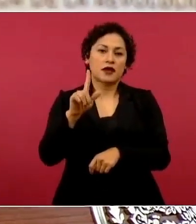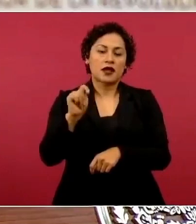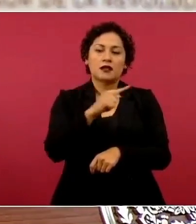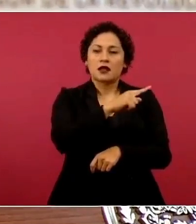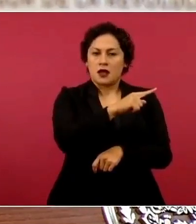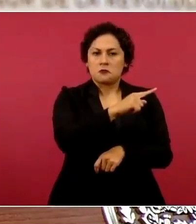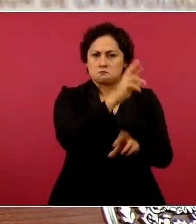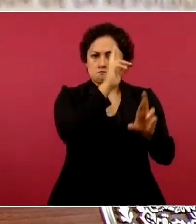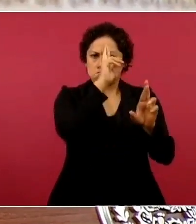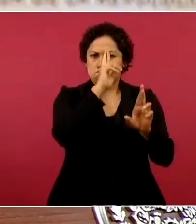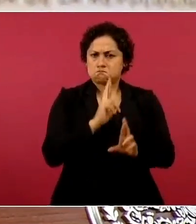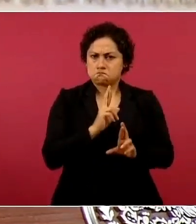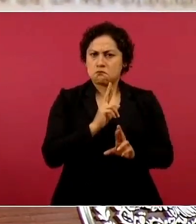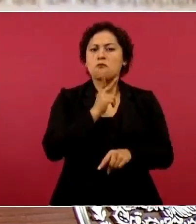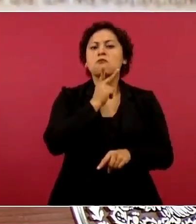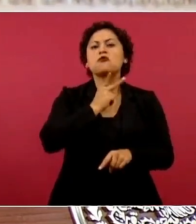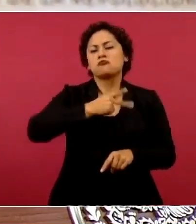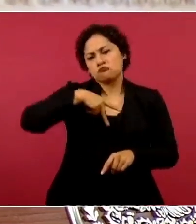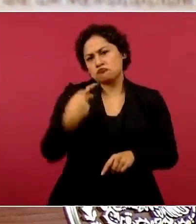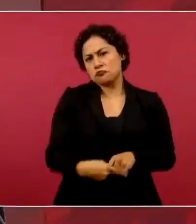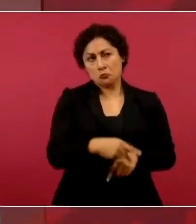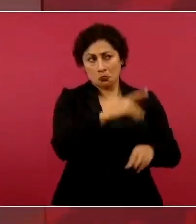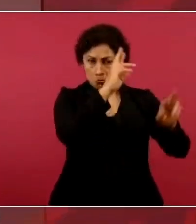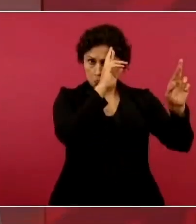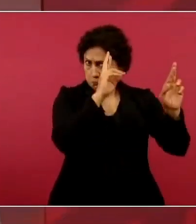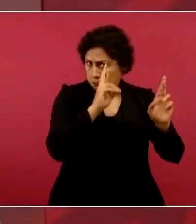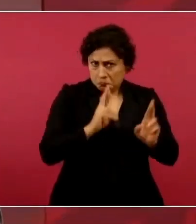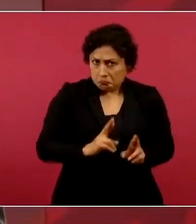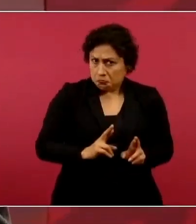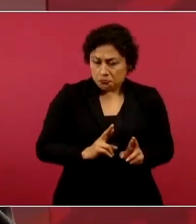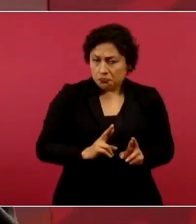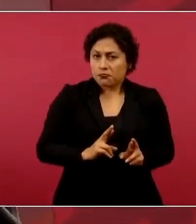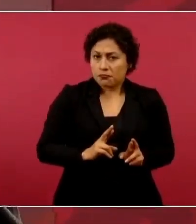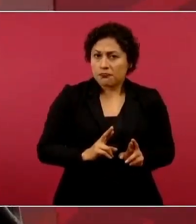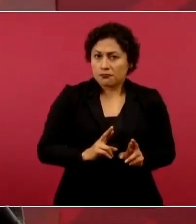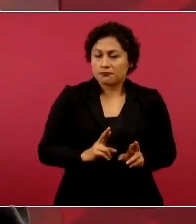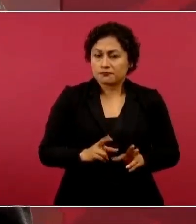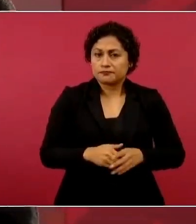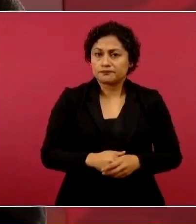expropiación petrolera y